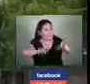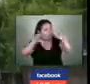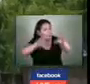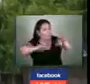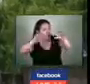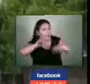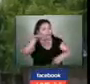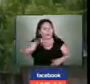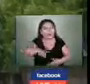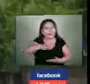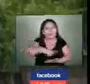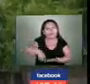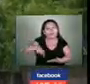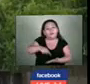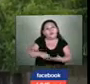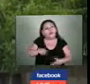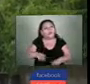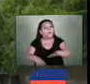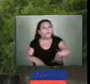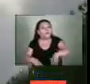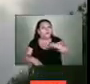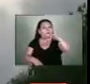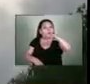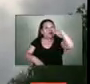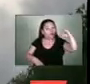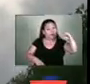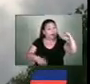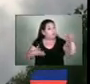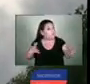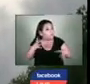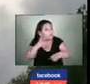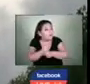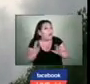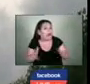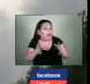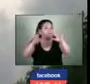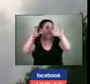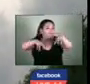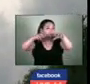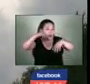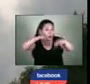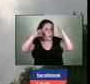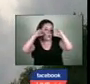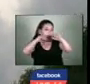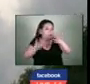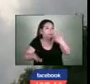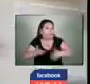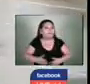zona central y occidental del país. Así que, en resumen, se esperan lluvias para esta noche.